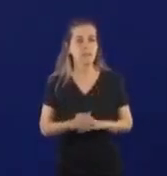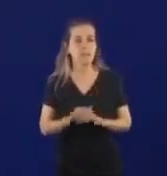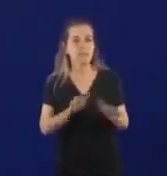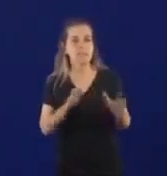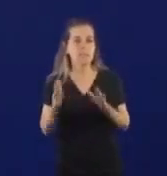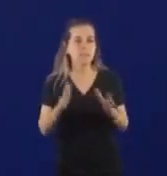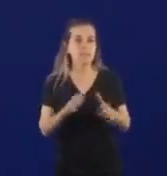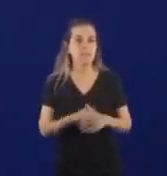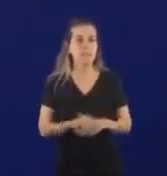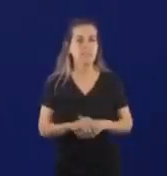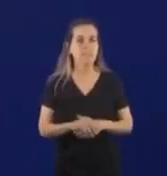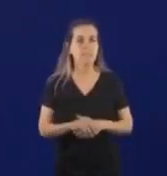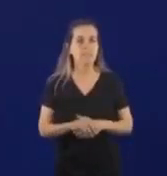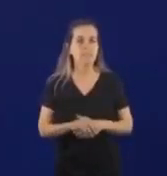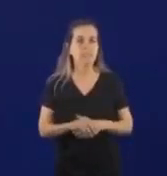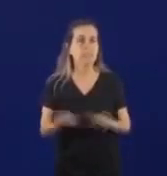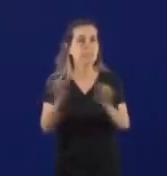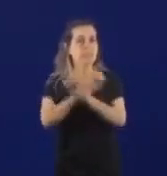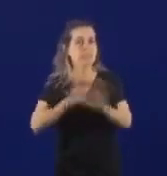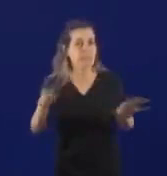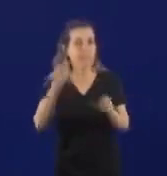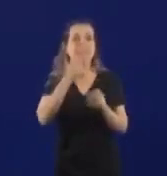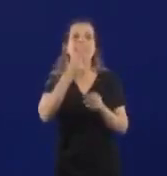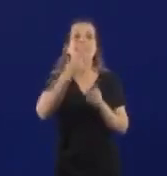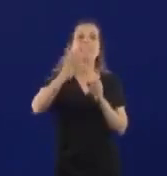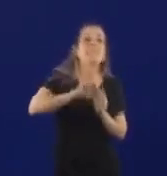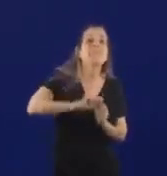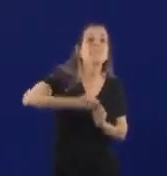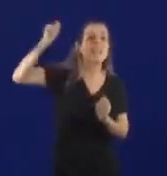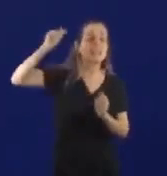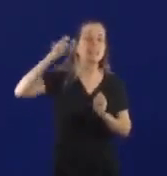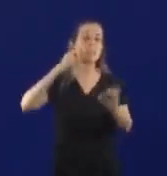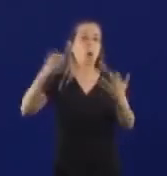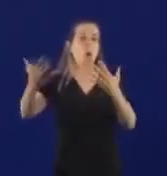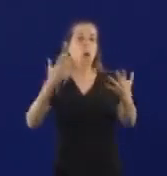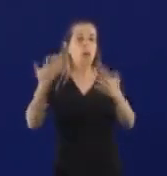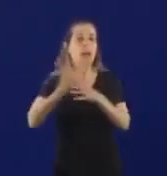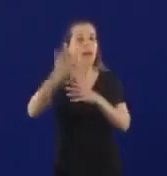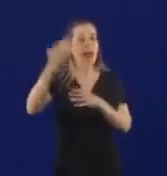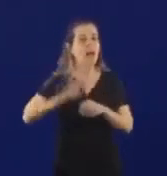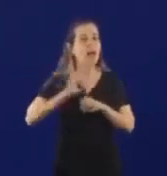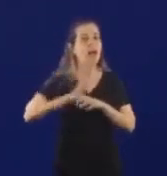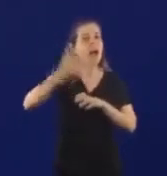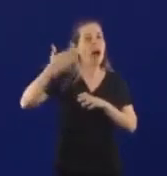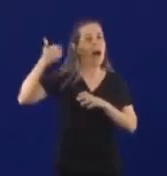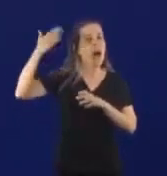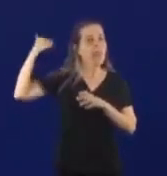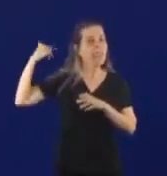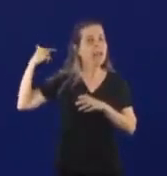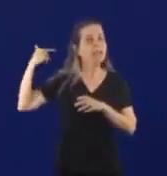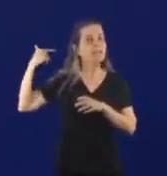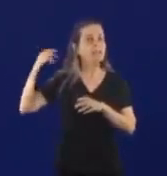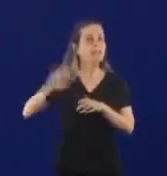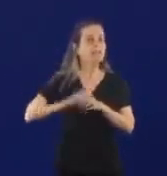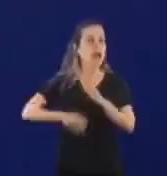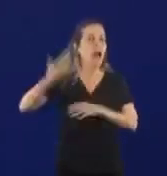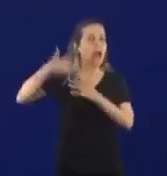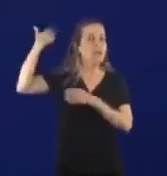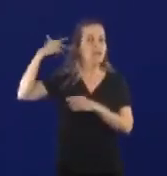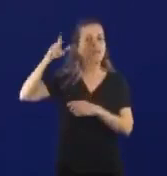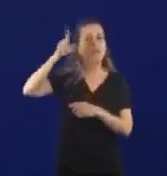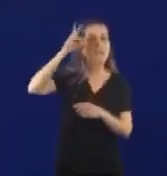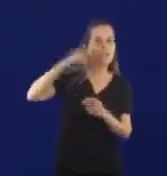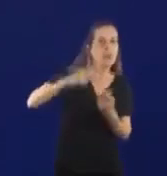mucho más devastadora que lo que fue la hiperinflación recordada de los años